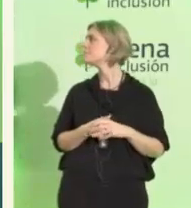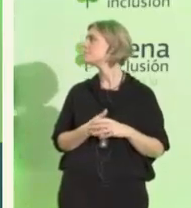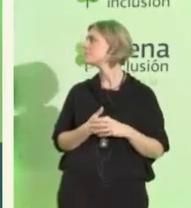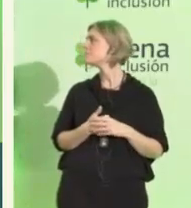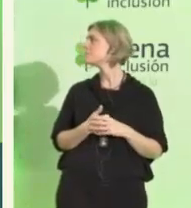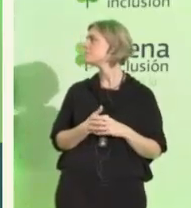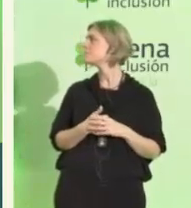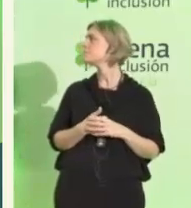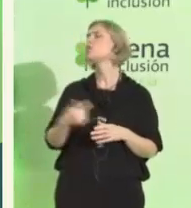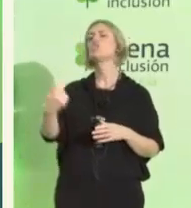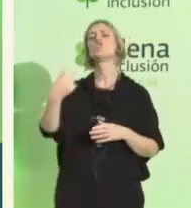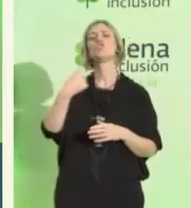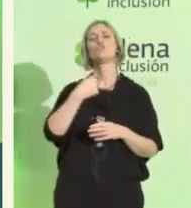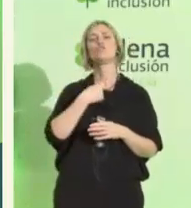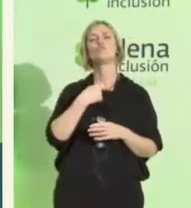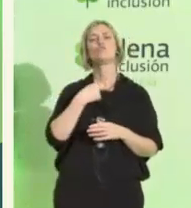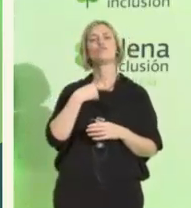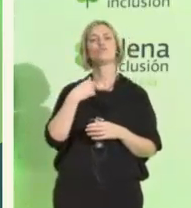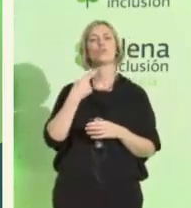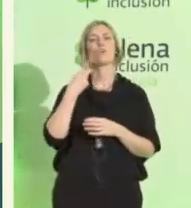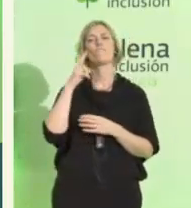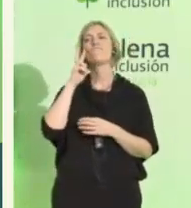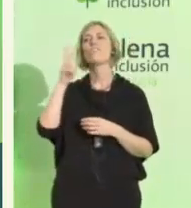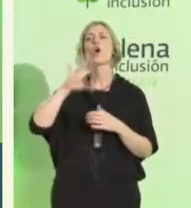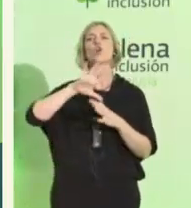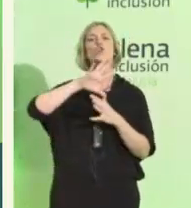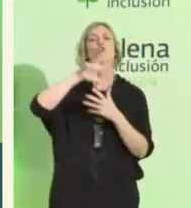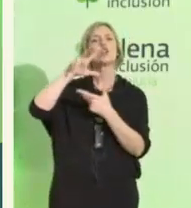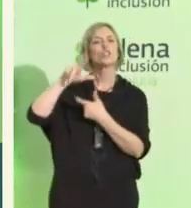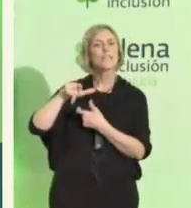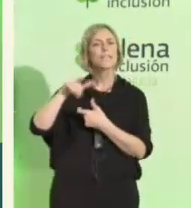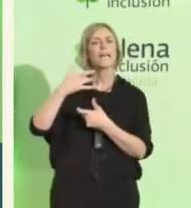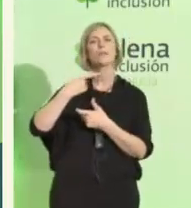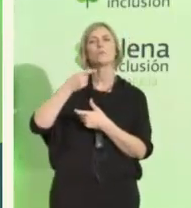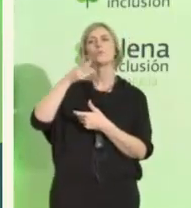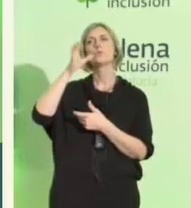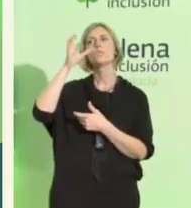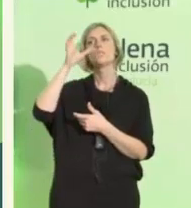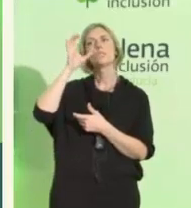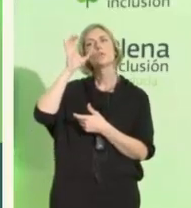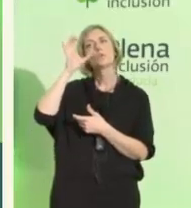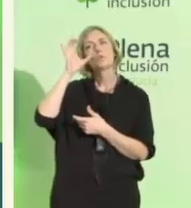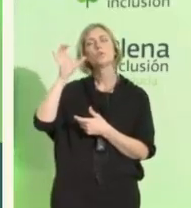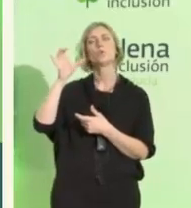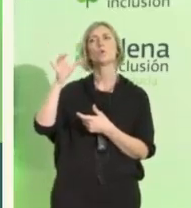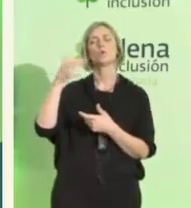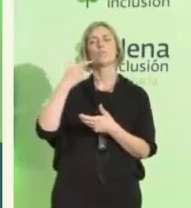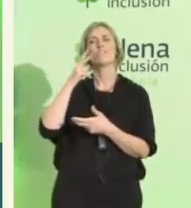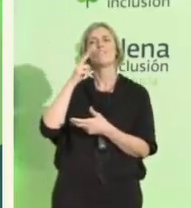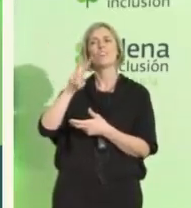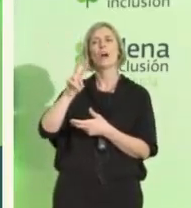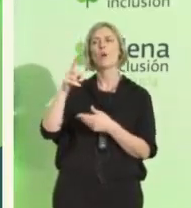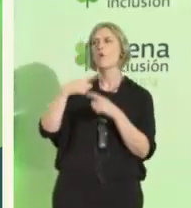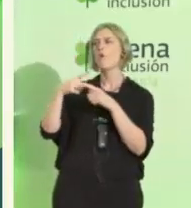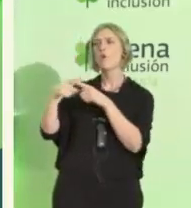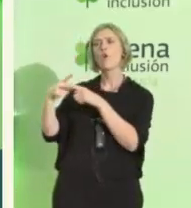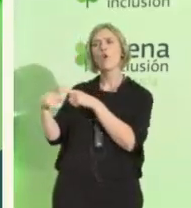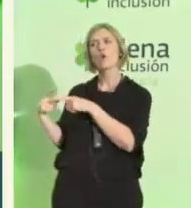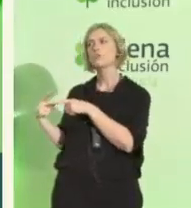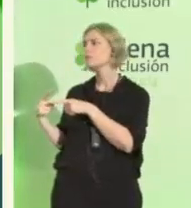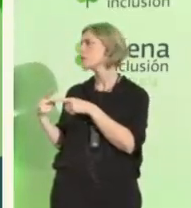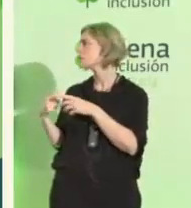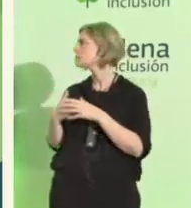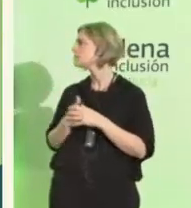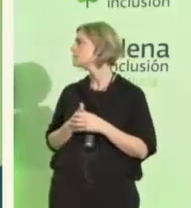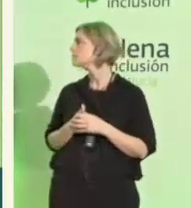primera persona veo el noticiero y excusa y veo las cosas porque me encanta